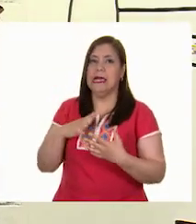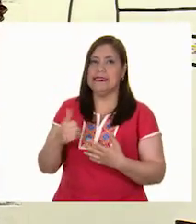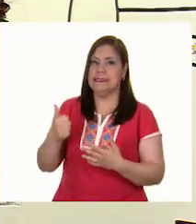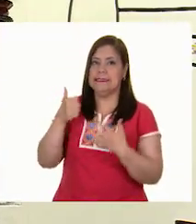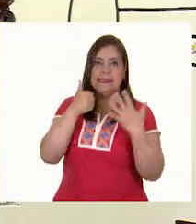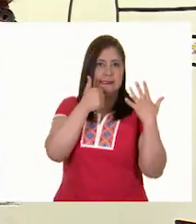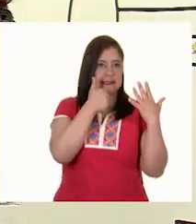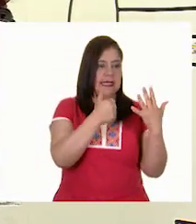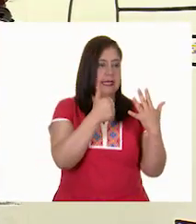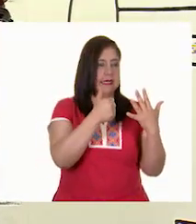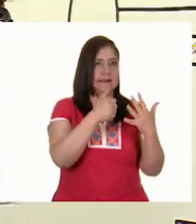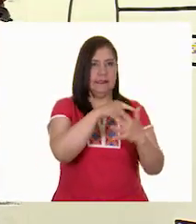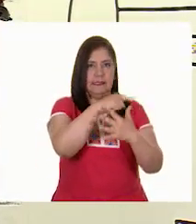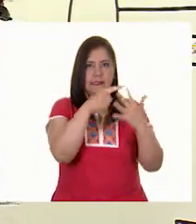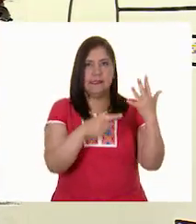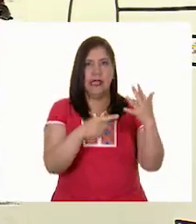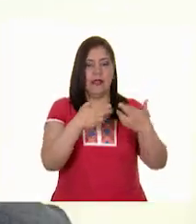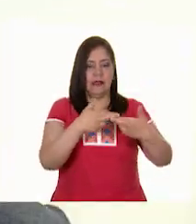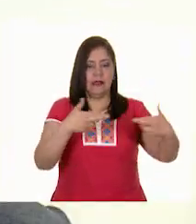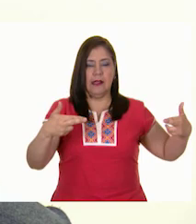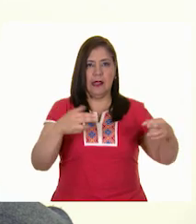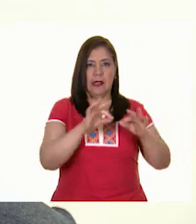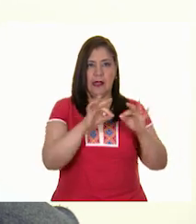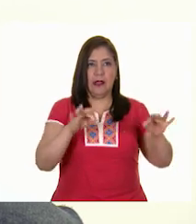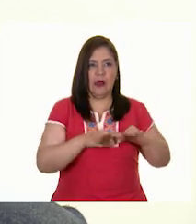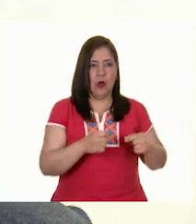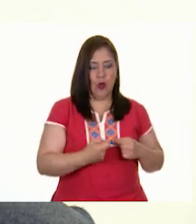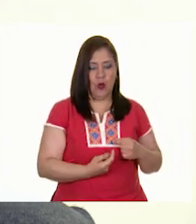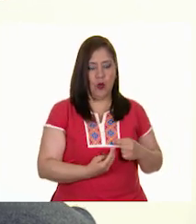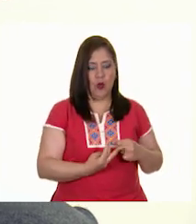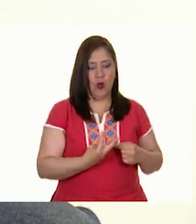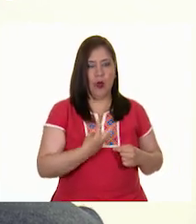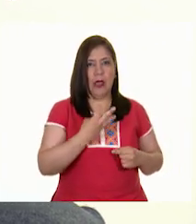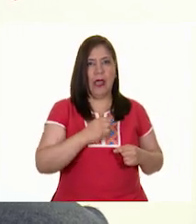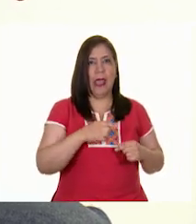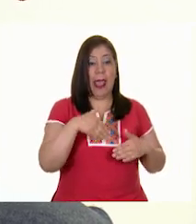cuerdas. Ajá. Y se cuentan de abajo para arriba.